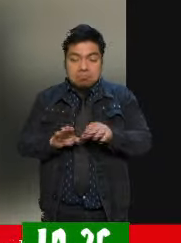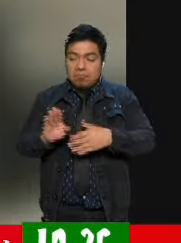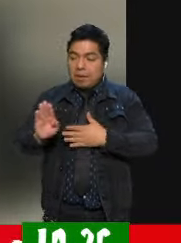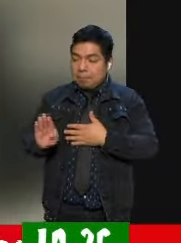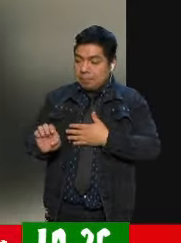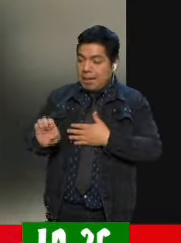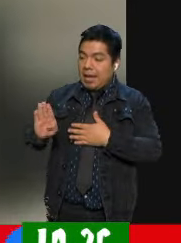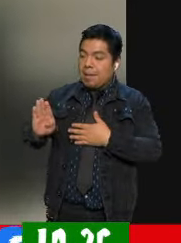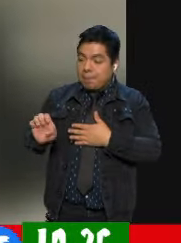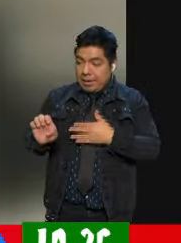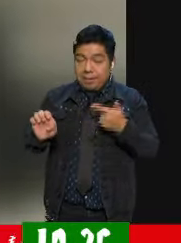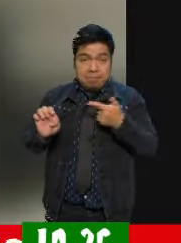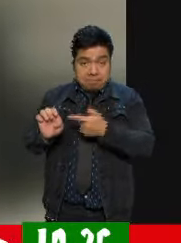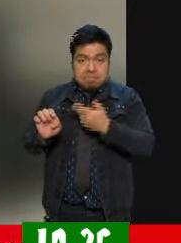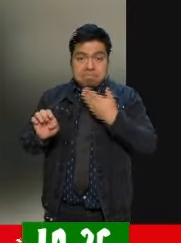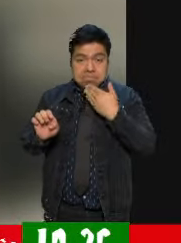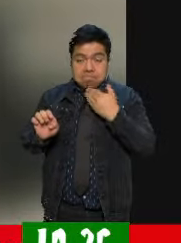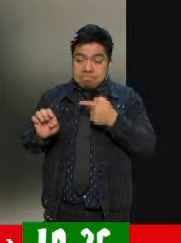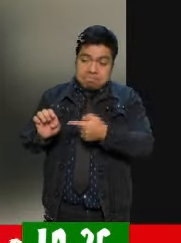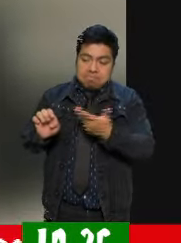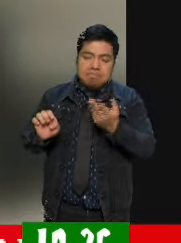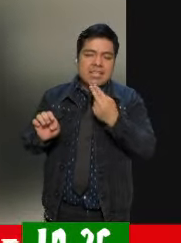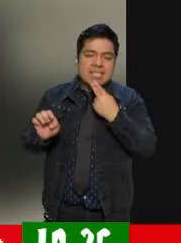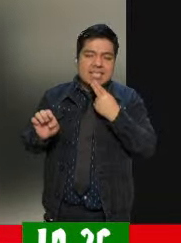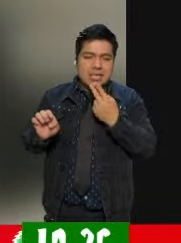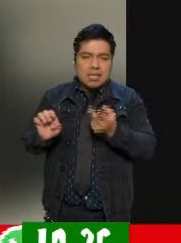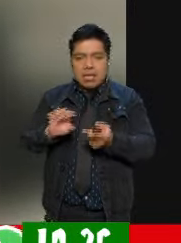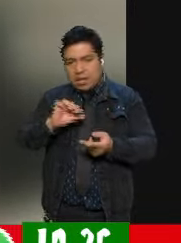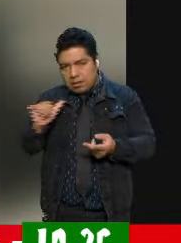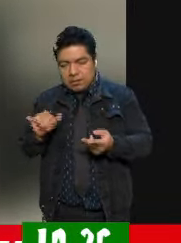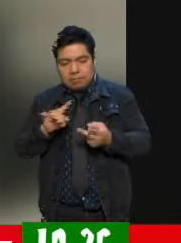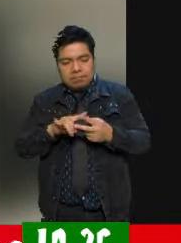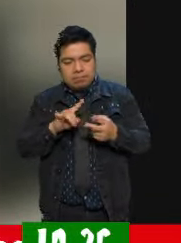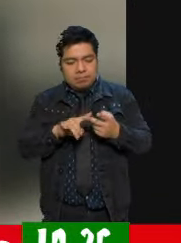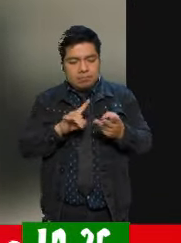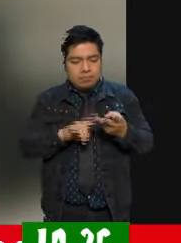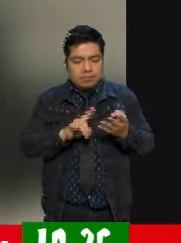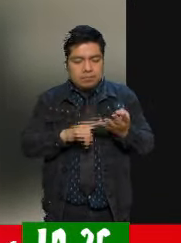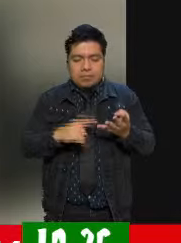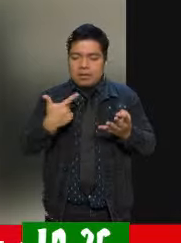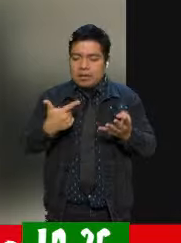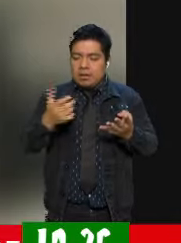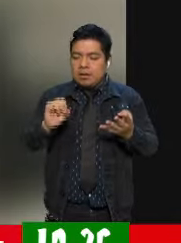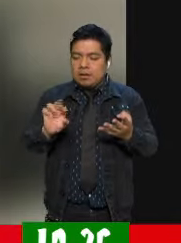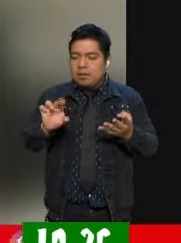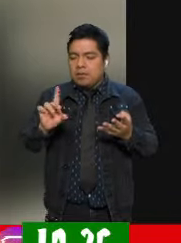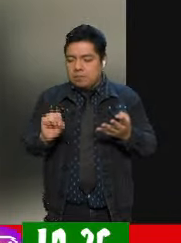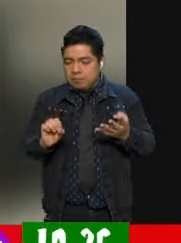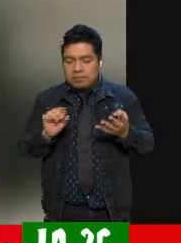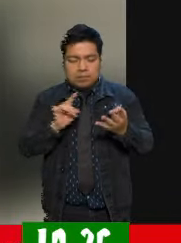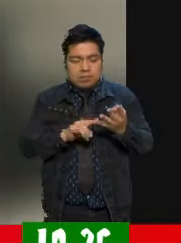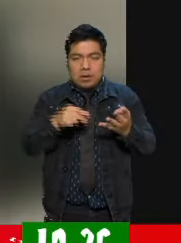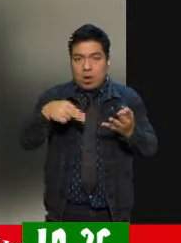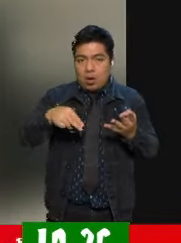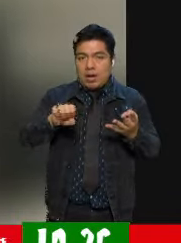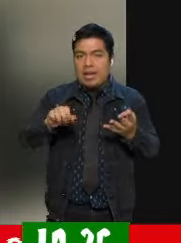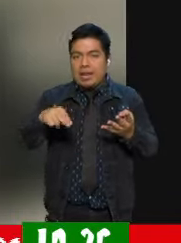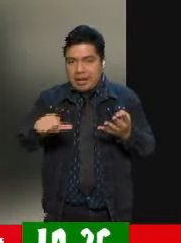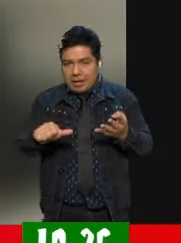siendo una de ellas. Y también algunas como las que mencionaron ustedes, por ejemplo, gordo, nena